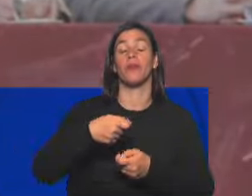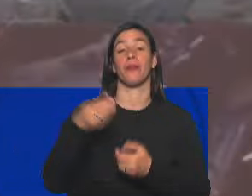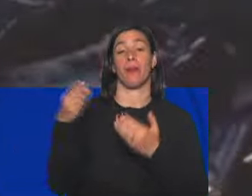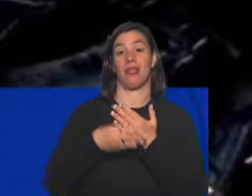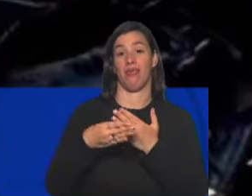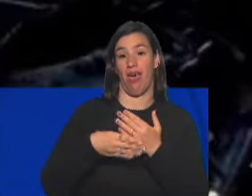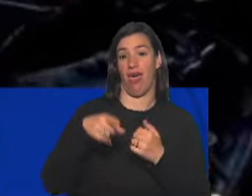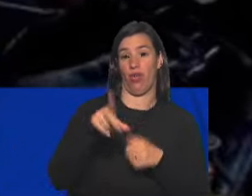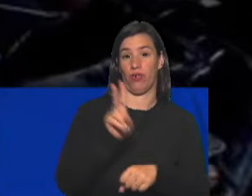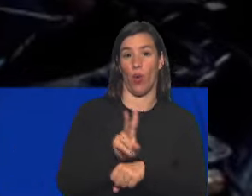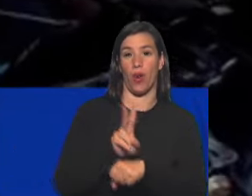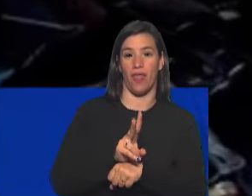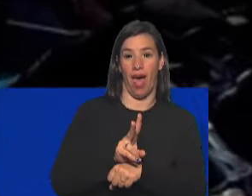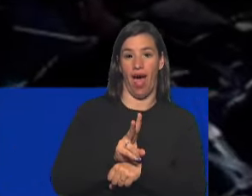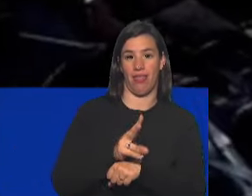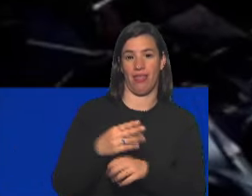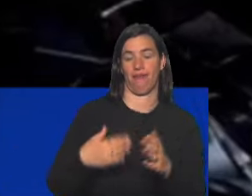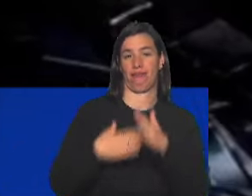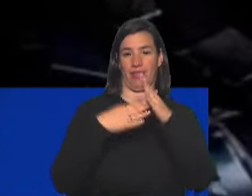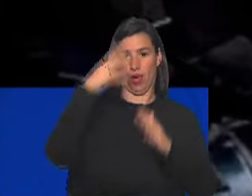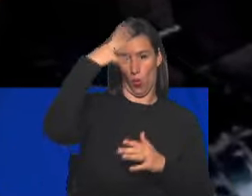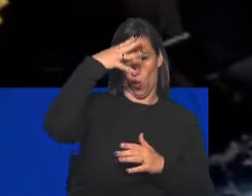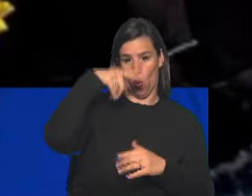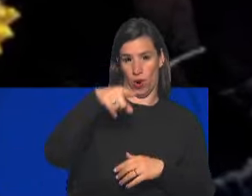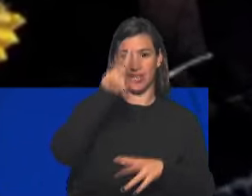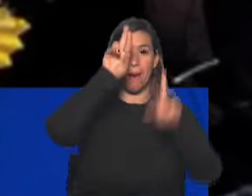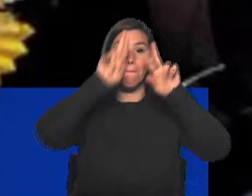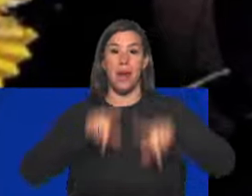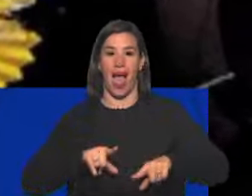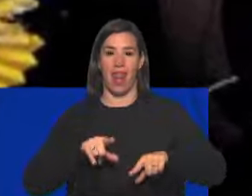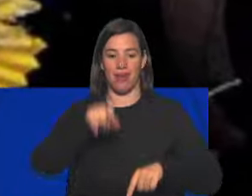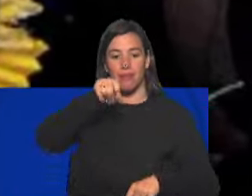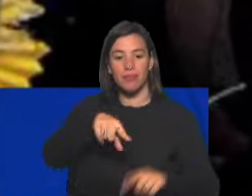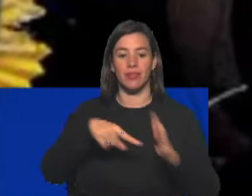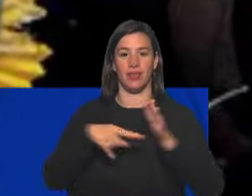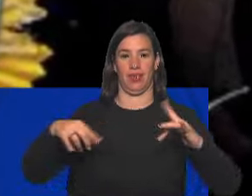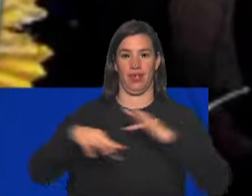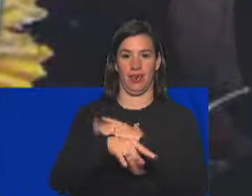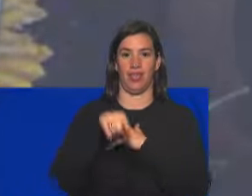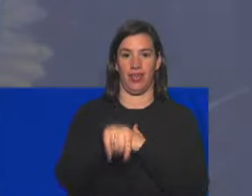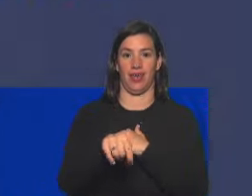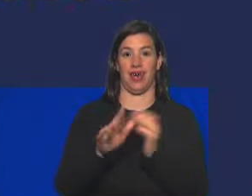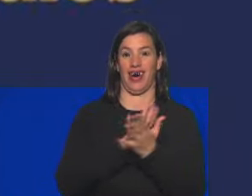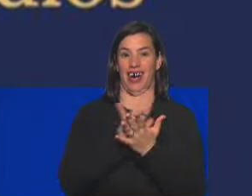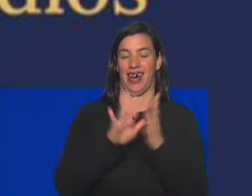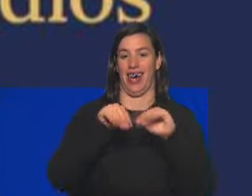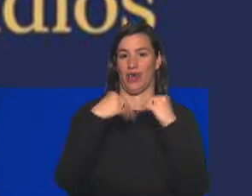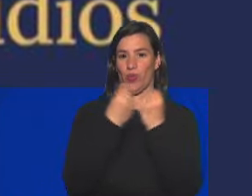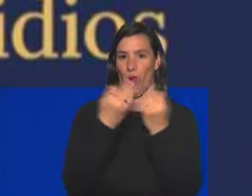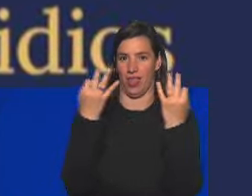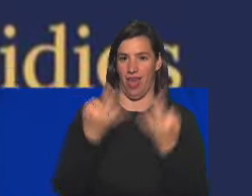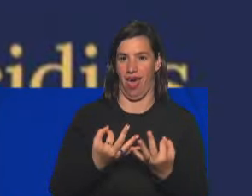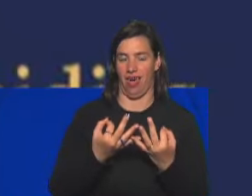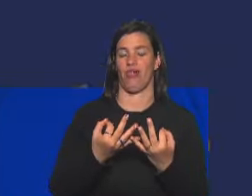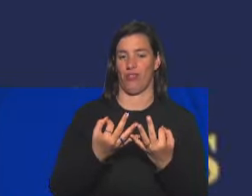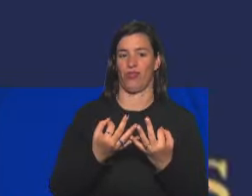que calificó como un nuevo hito del plan Bandera implementado en la ciudad santafesina. Expresó en la red social X que